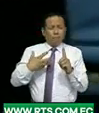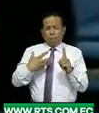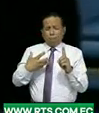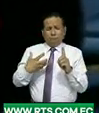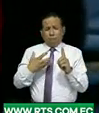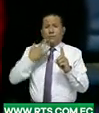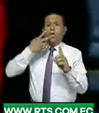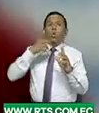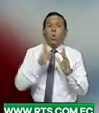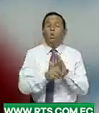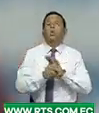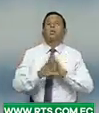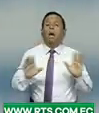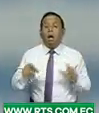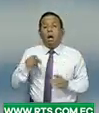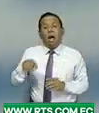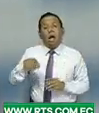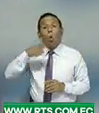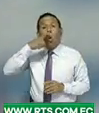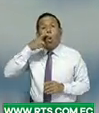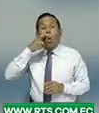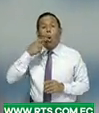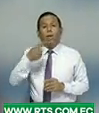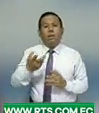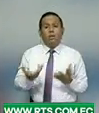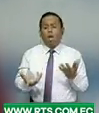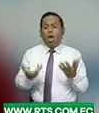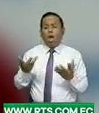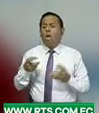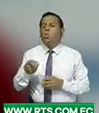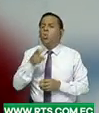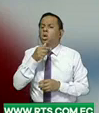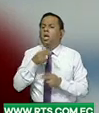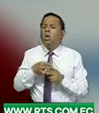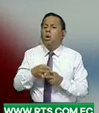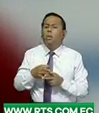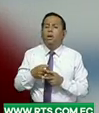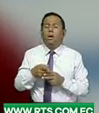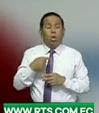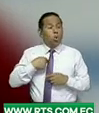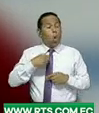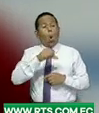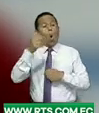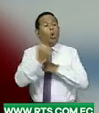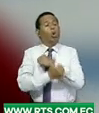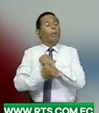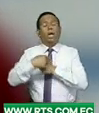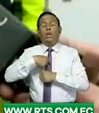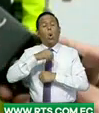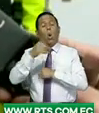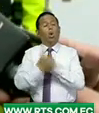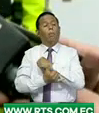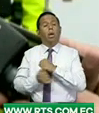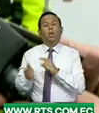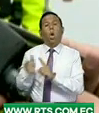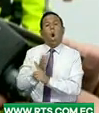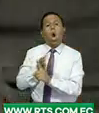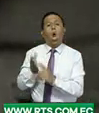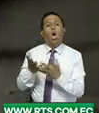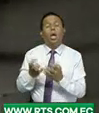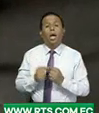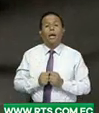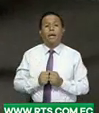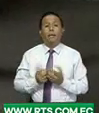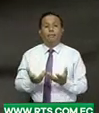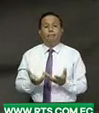para evitar ser detenido, dio identidad falsa, dijo ser extranjero cuando en realidad era ecuatoriano. Actuamos en flagrancia. Con la